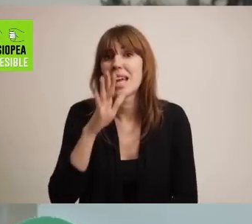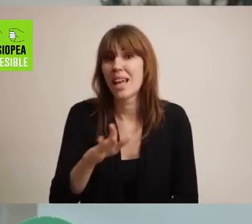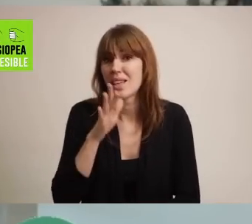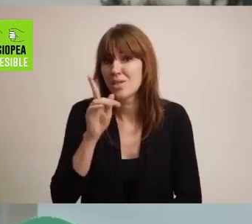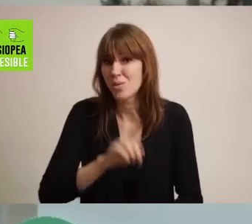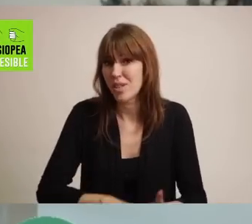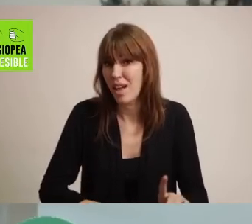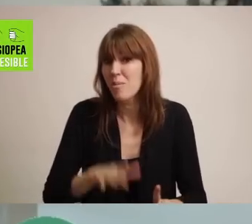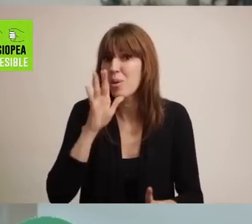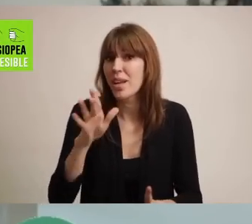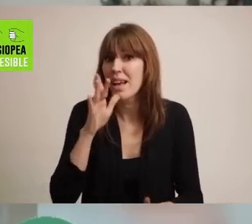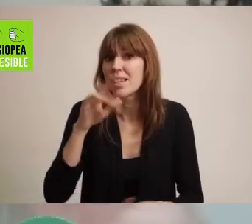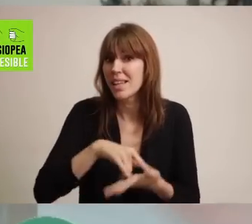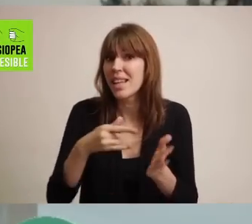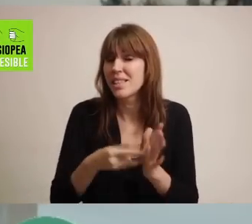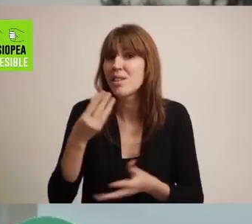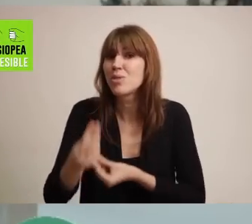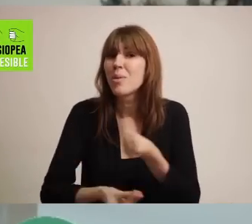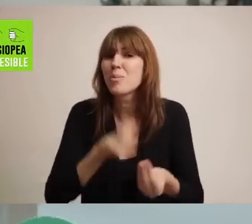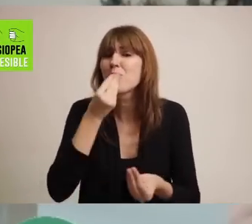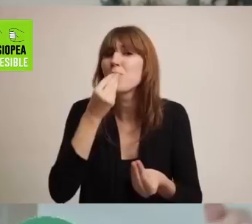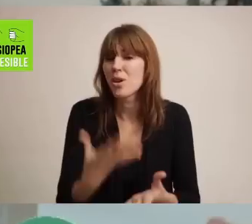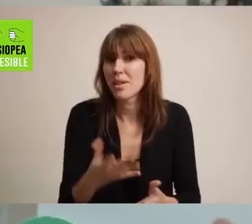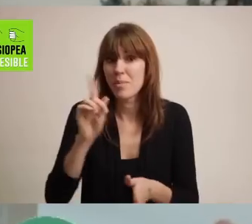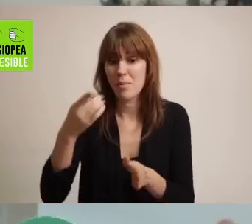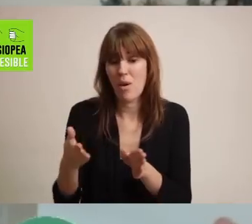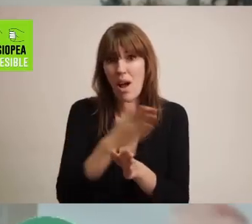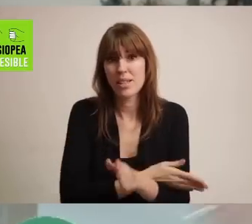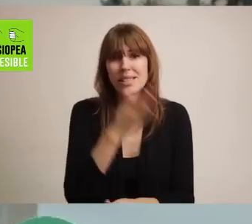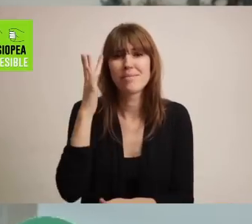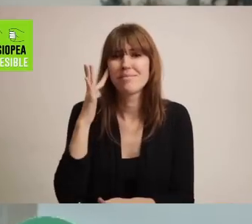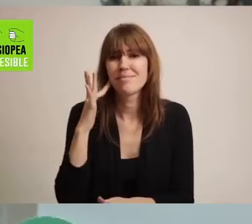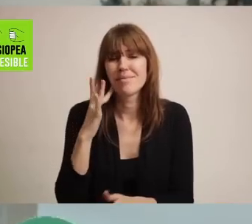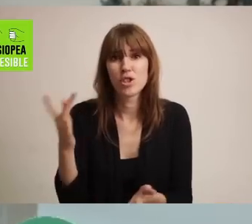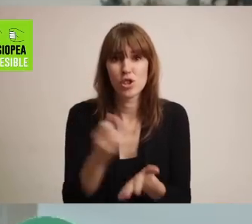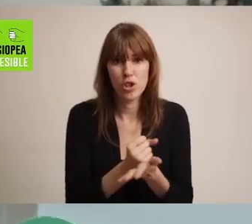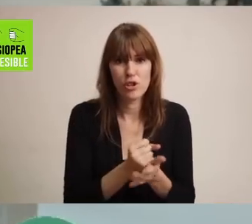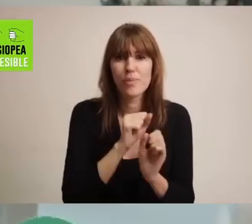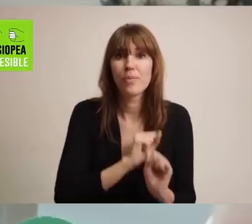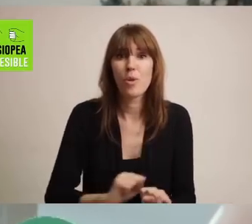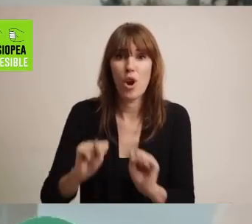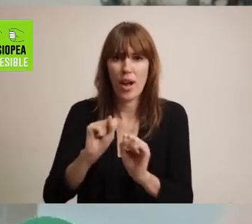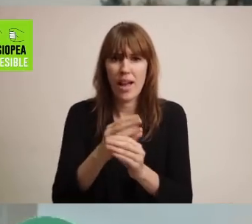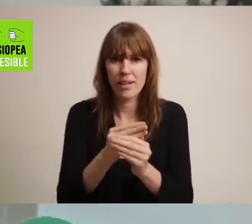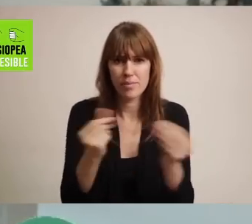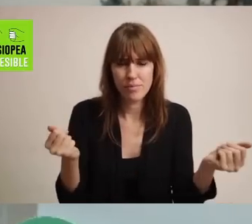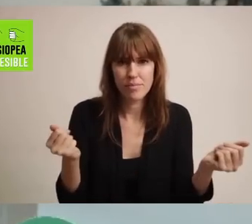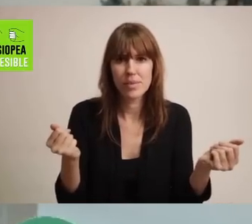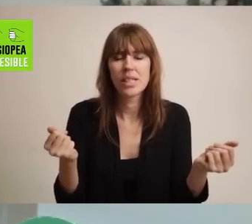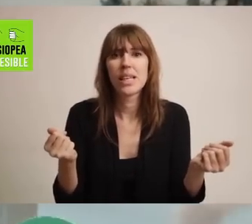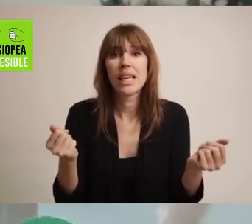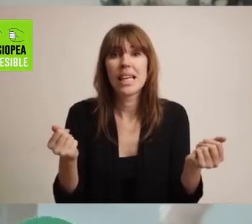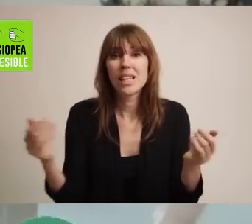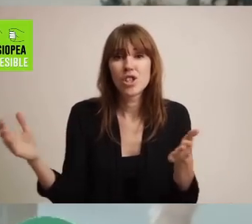mal. Primero hay que limpiar todo aquello, desbloquear, chequear